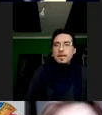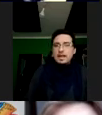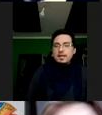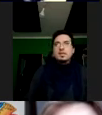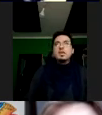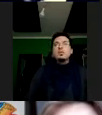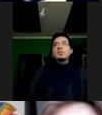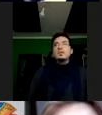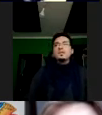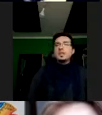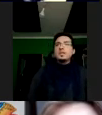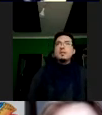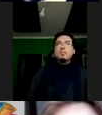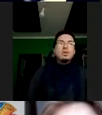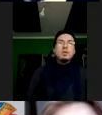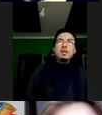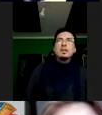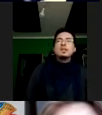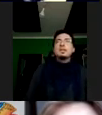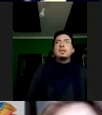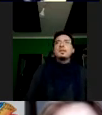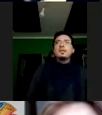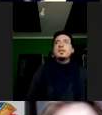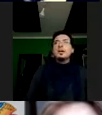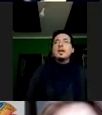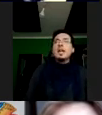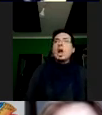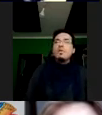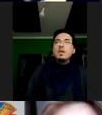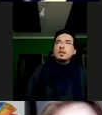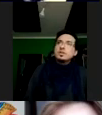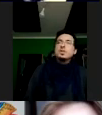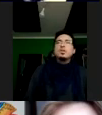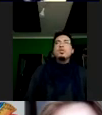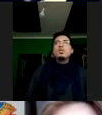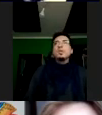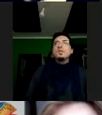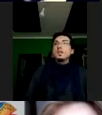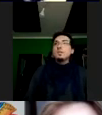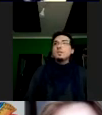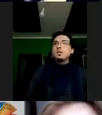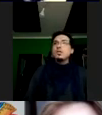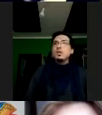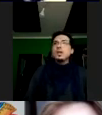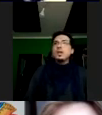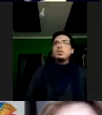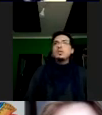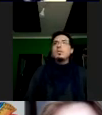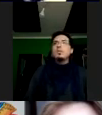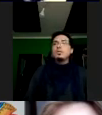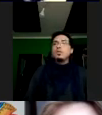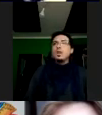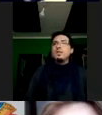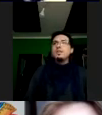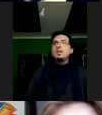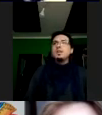de planta, chiquillos. Es a través del plano de planta que se representa la ubicación de estos cortes y se representa con estos